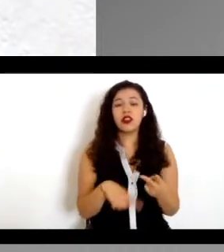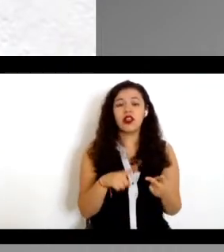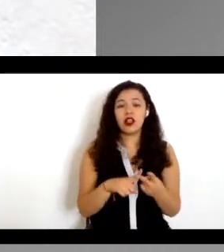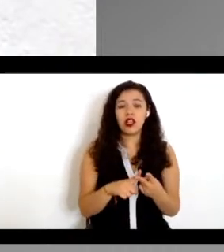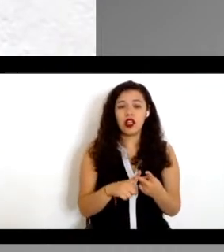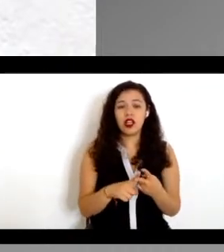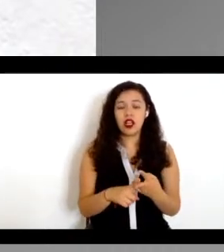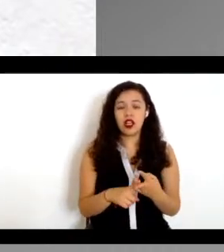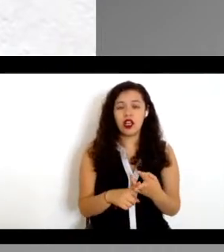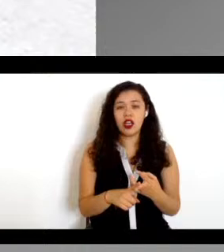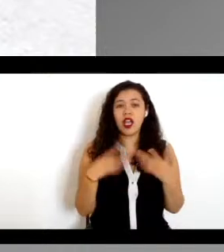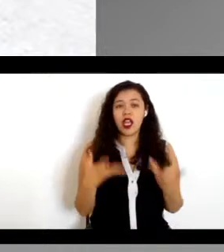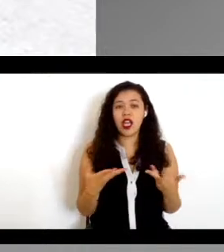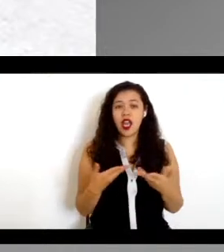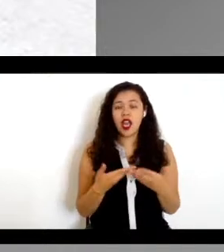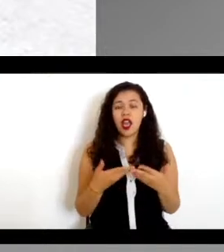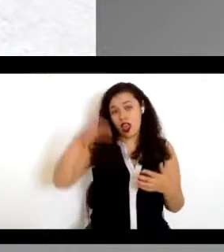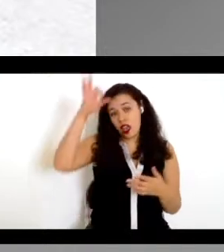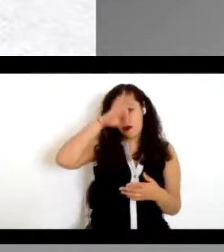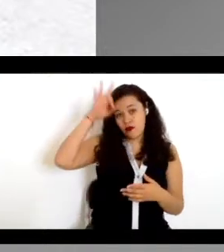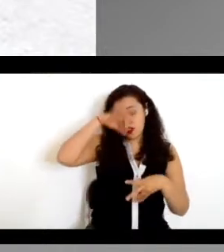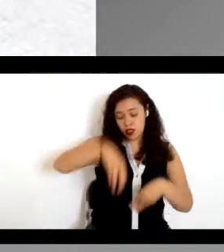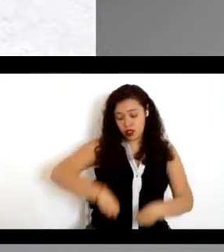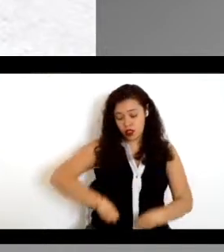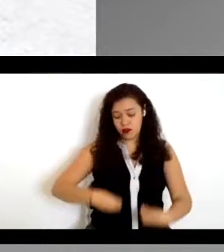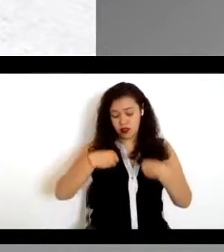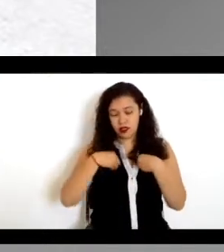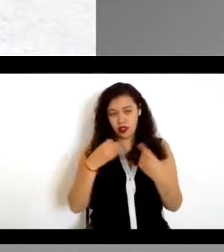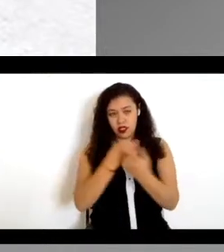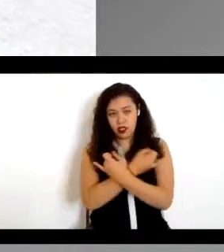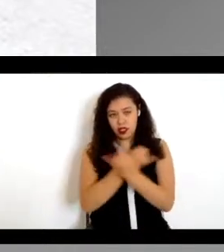funcionado a esta filosofía de vida independiente. Y